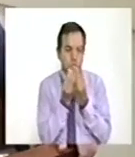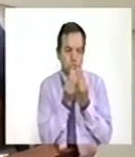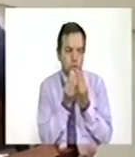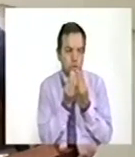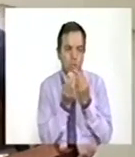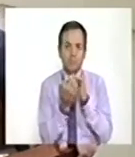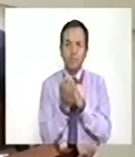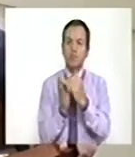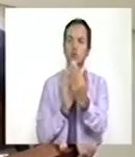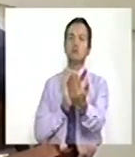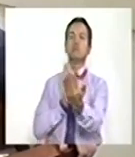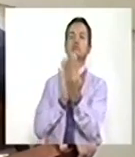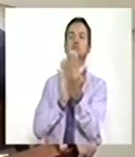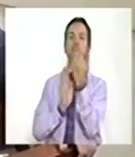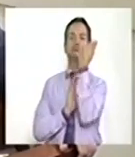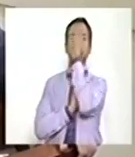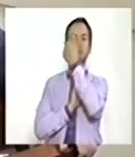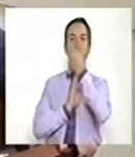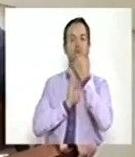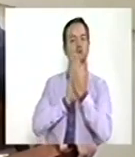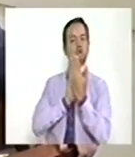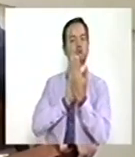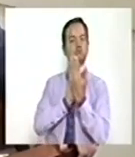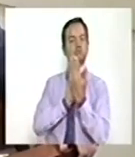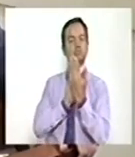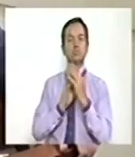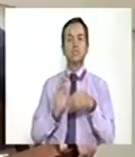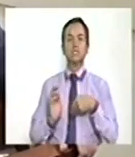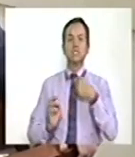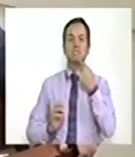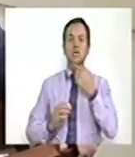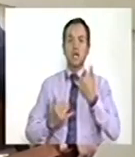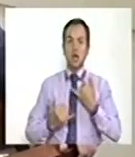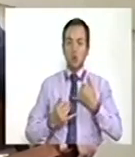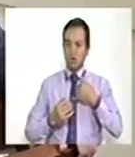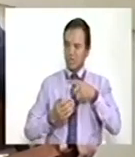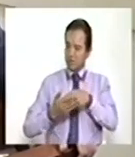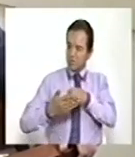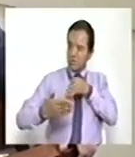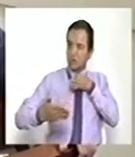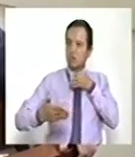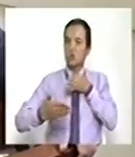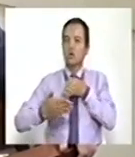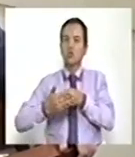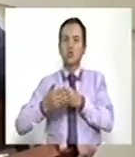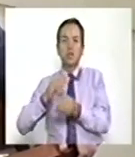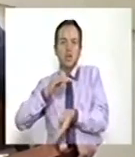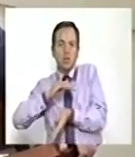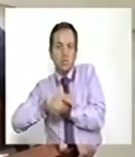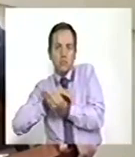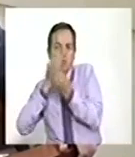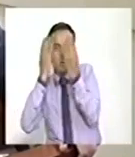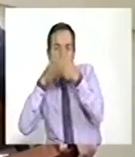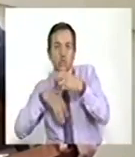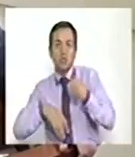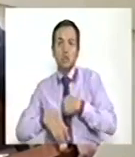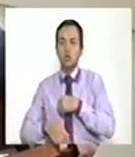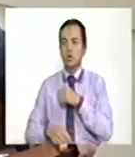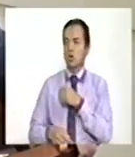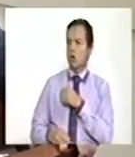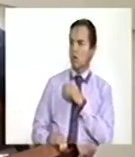los ojos, diciéndoles que nuestra lucha contra la corrupción es implacable,